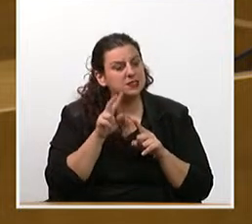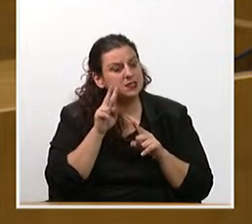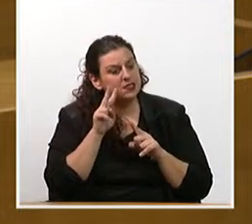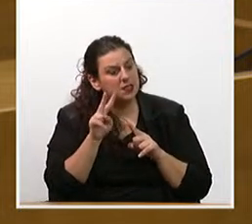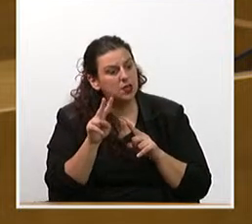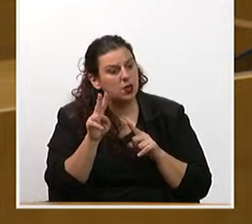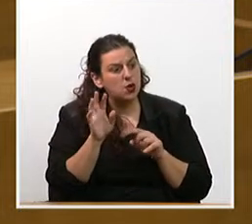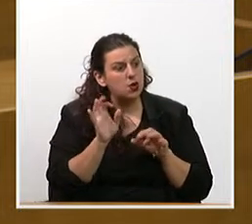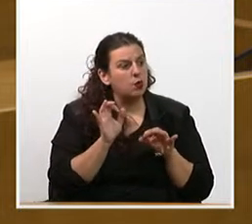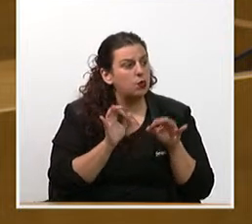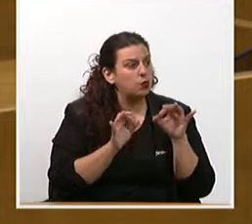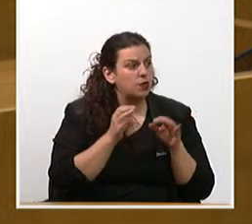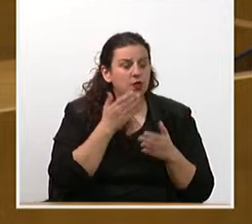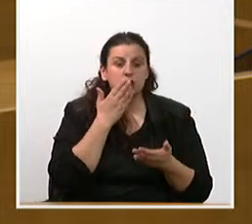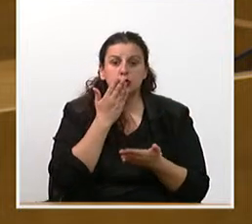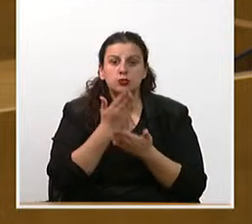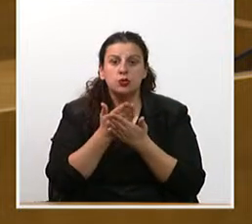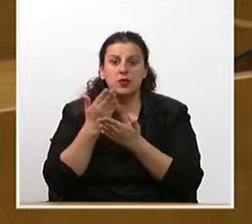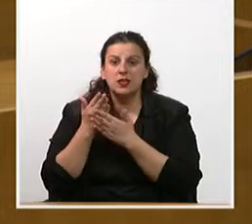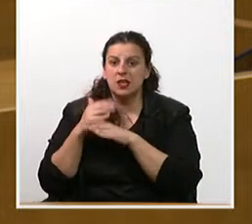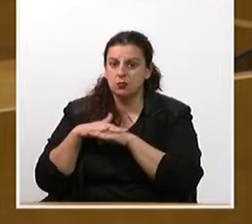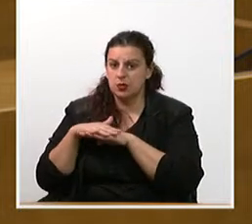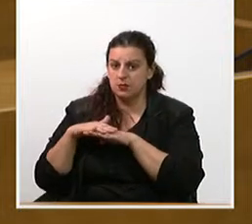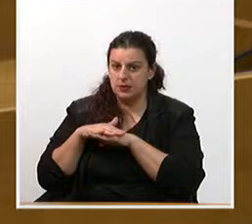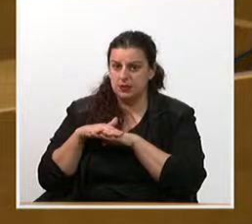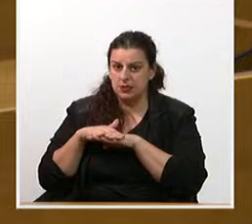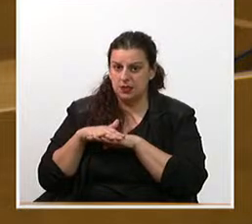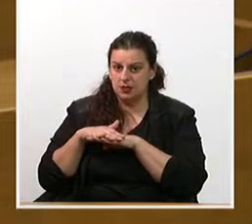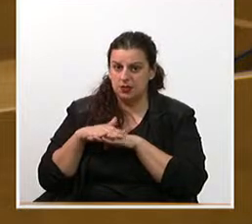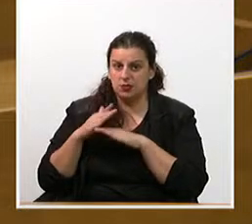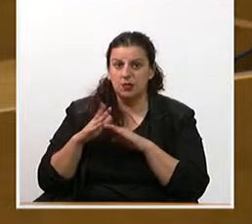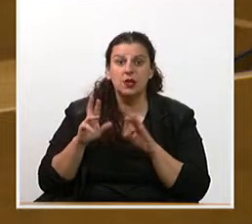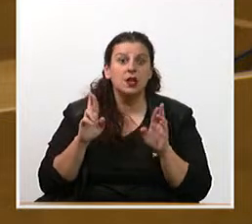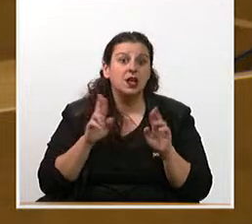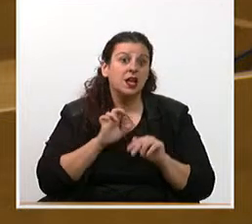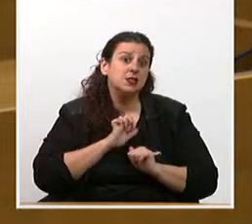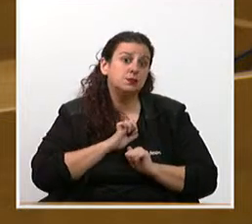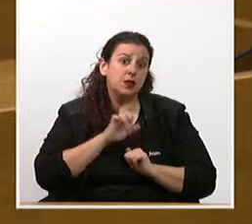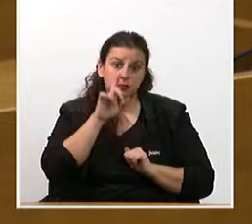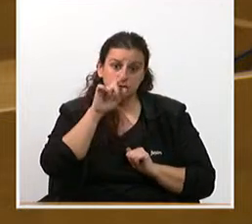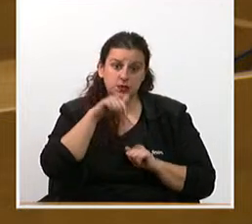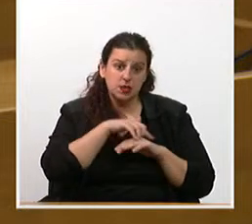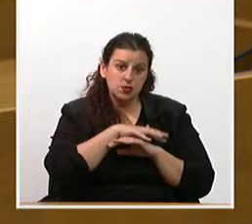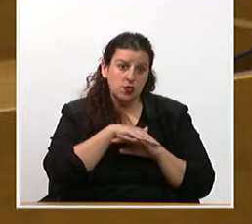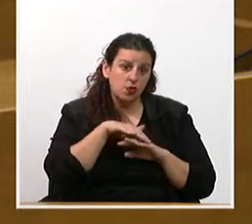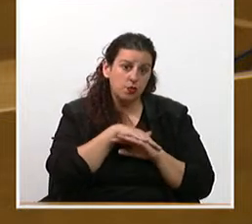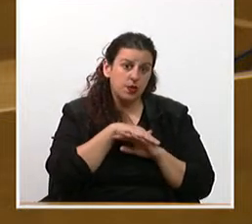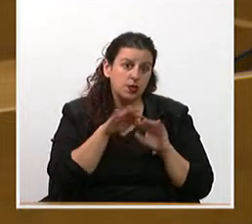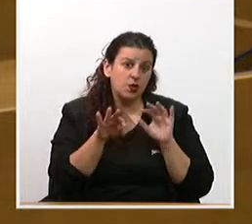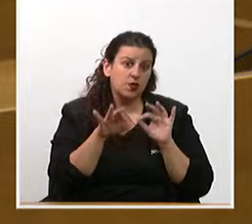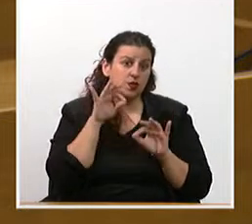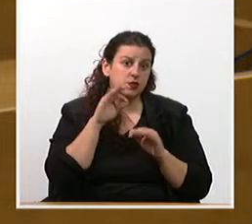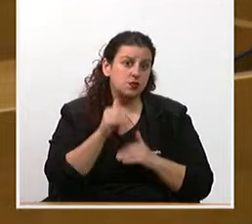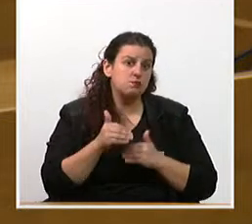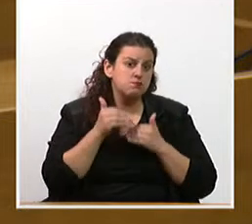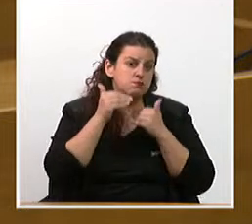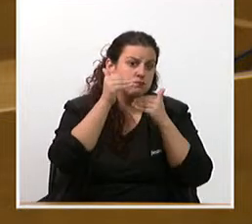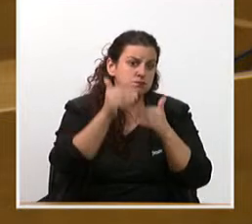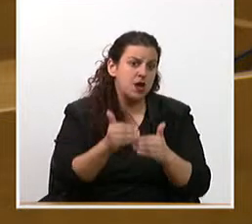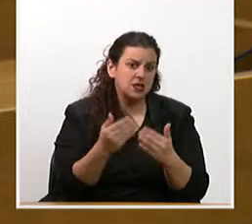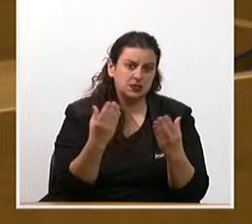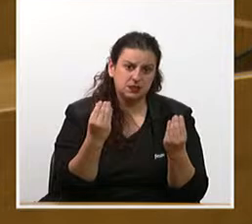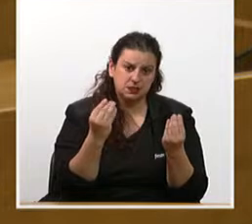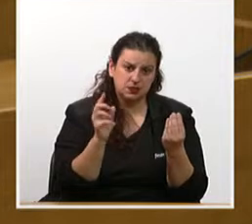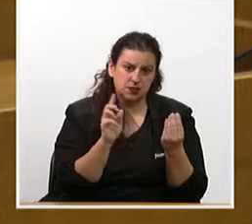juzgados que solicitaremos al ministerio y Esperamos que este año el gobierno no retrase la decisión tanto como lo hizo el año anterior